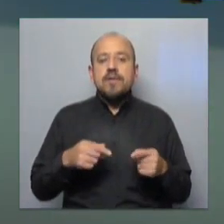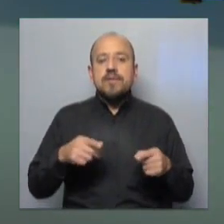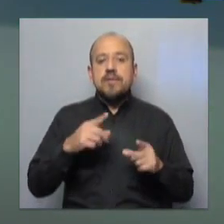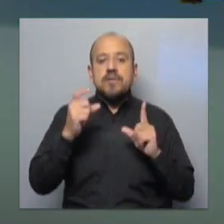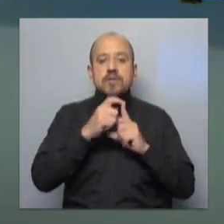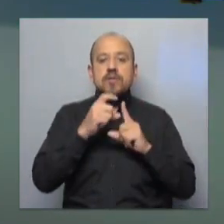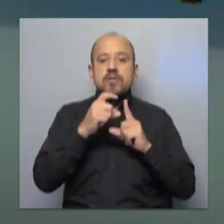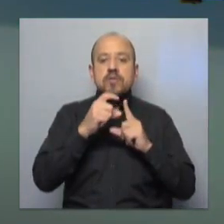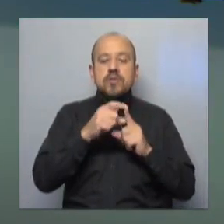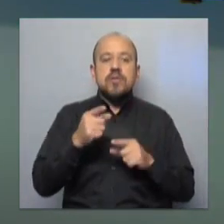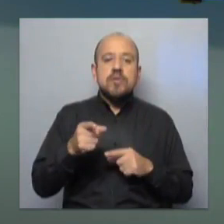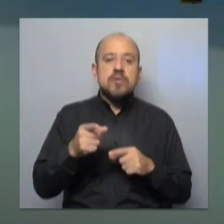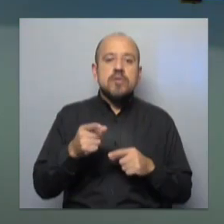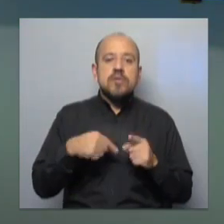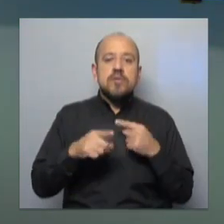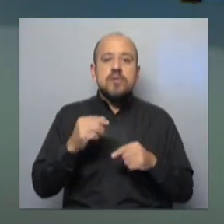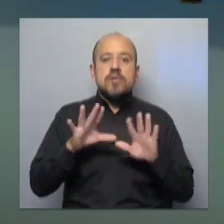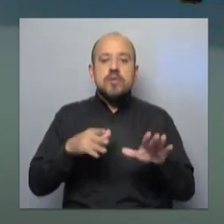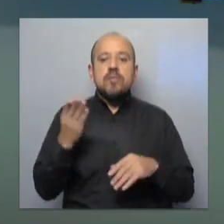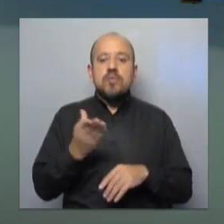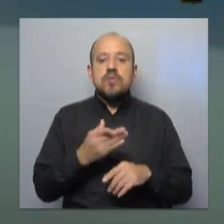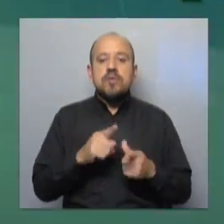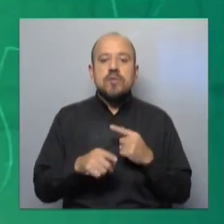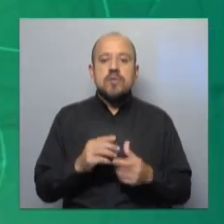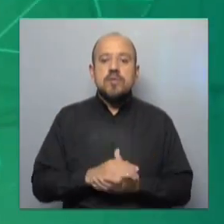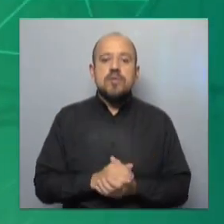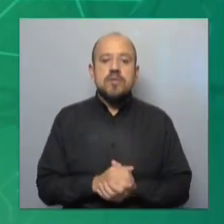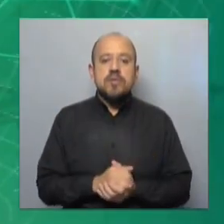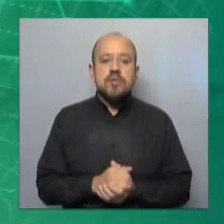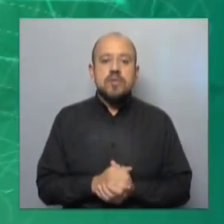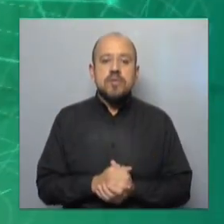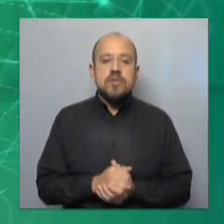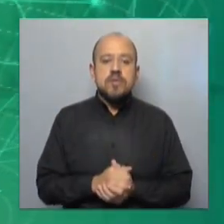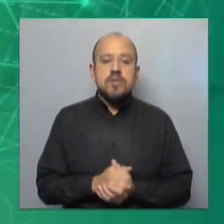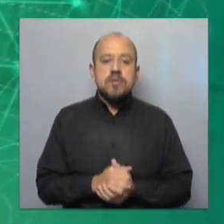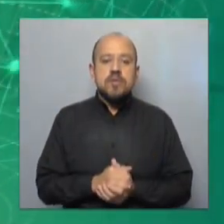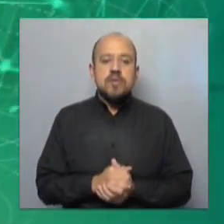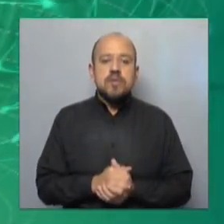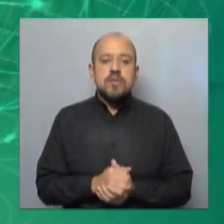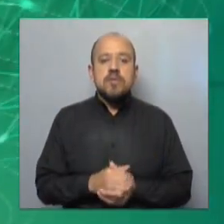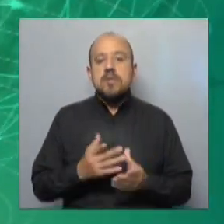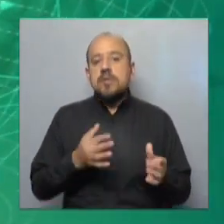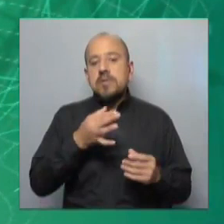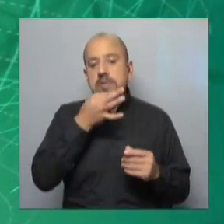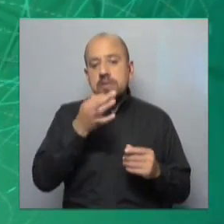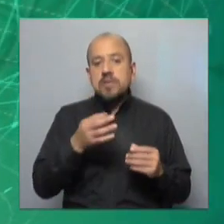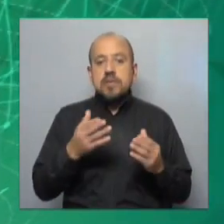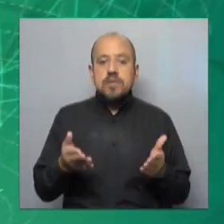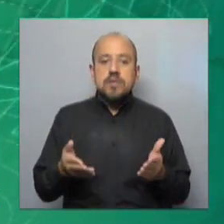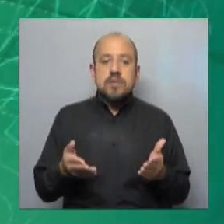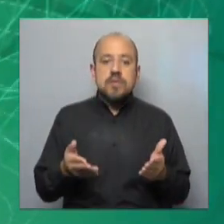del dólar que en los últimos tiempos alcanzó un 10 por ciento evidentemente se argumenta que estamos